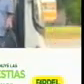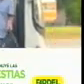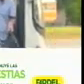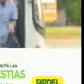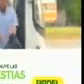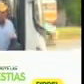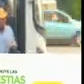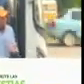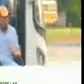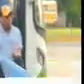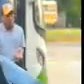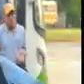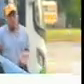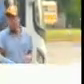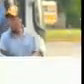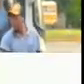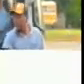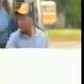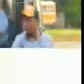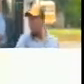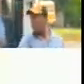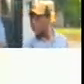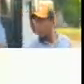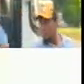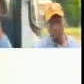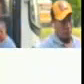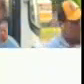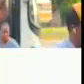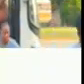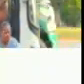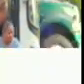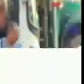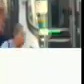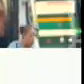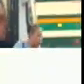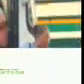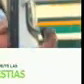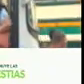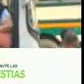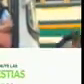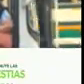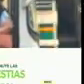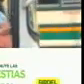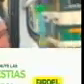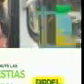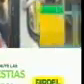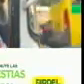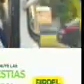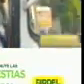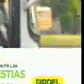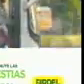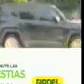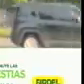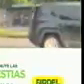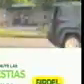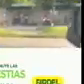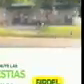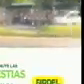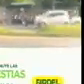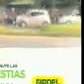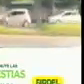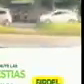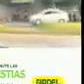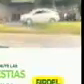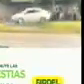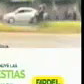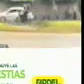mí ya no. ¿Cómo ha sido el proceso para poder salir? Ha sido esfuerzo de voluntad propia. ¿Y